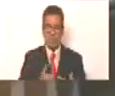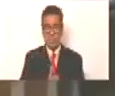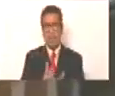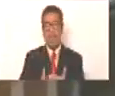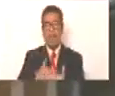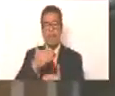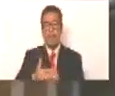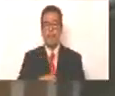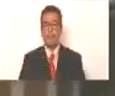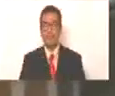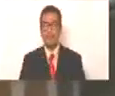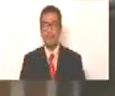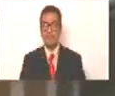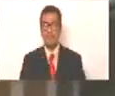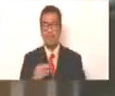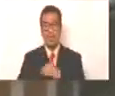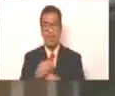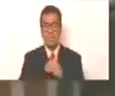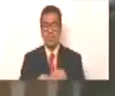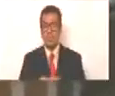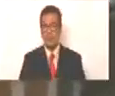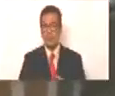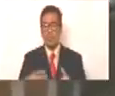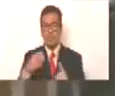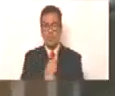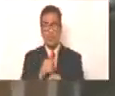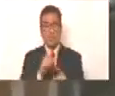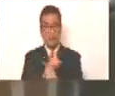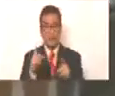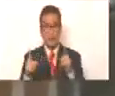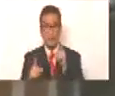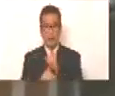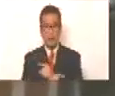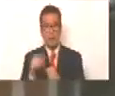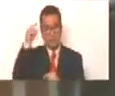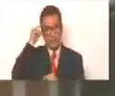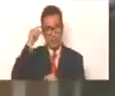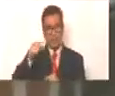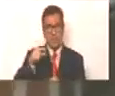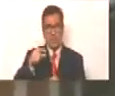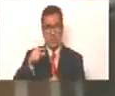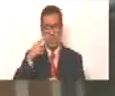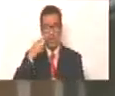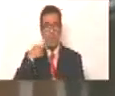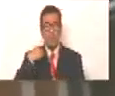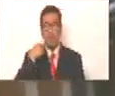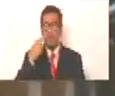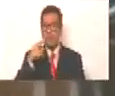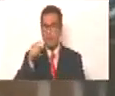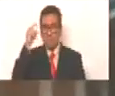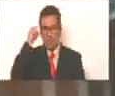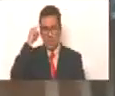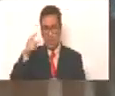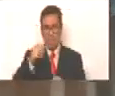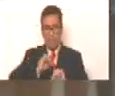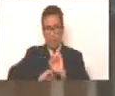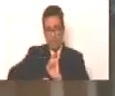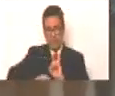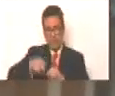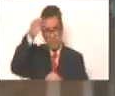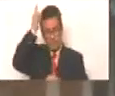entonces eso, con él logramos un cambio del Día de la Raza por el Día de la Resistencia Indígena.